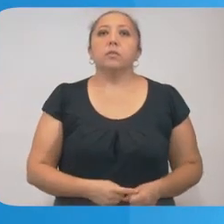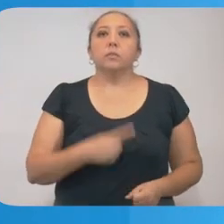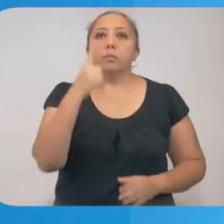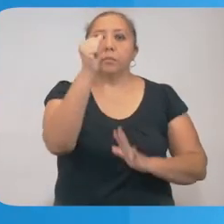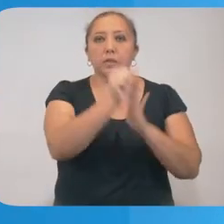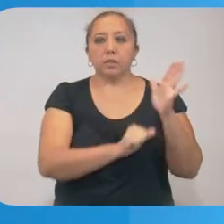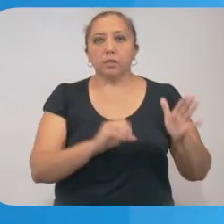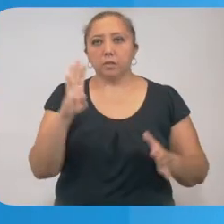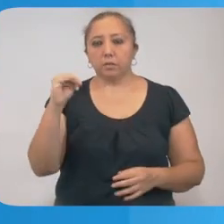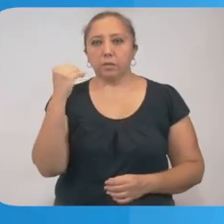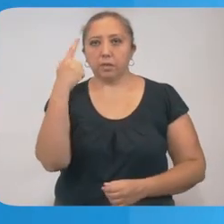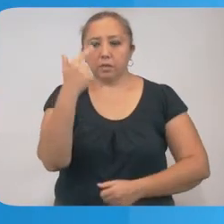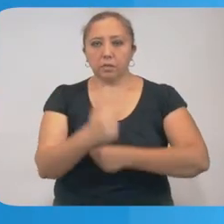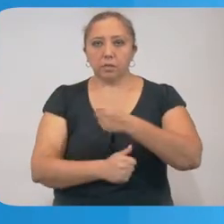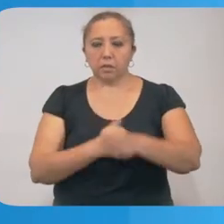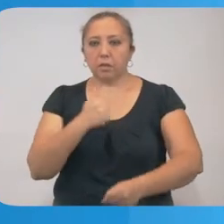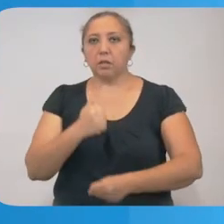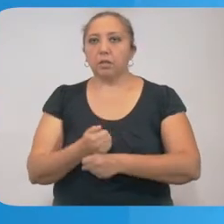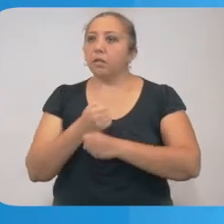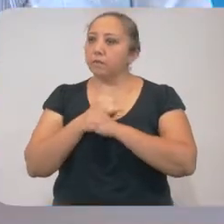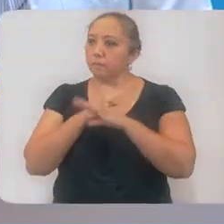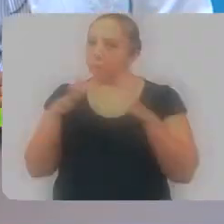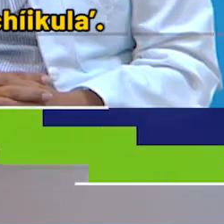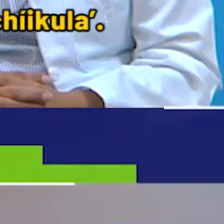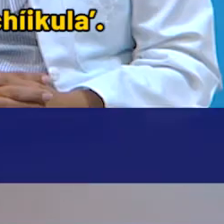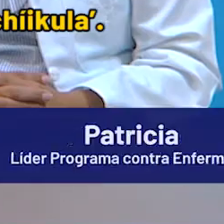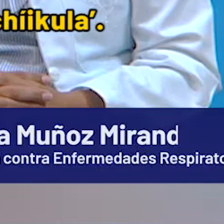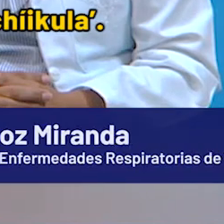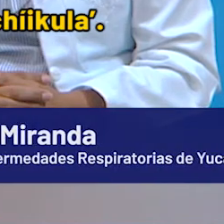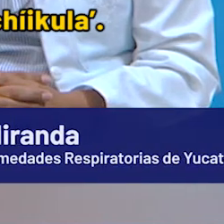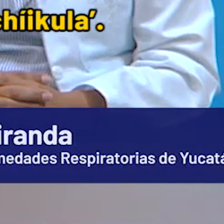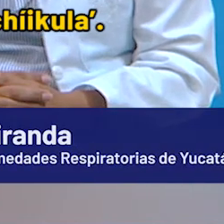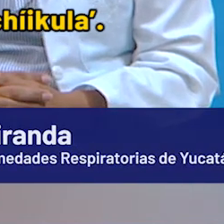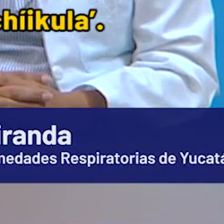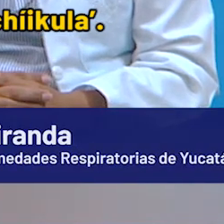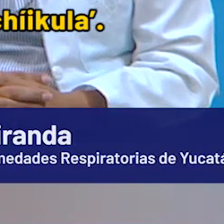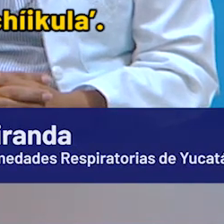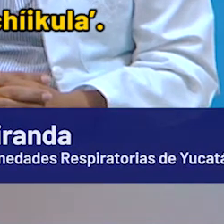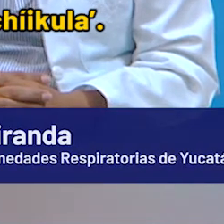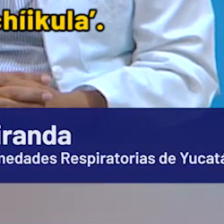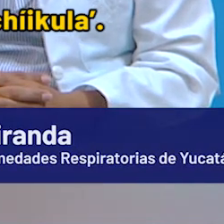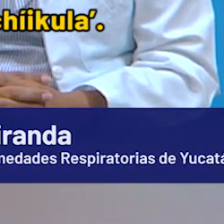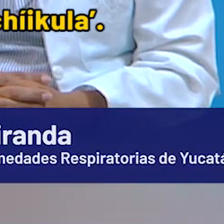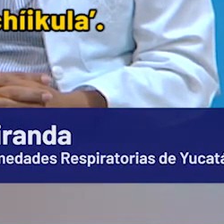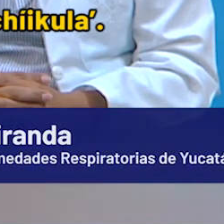de 1 mes a 97 años. Ese es el informe hasta el día de hoy, doctora. Gracias,